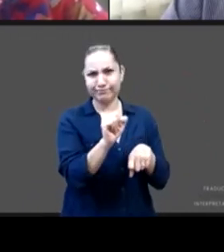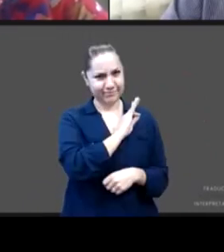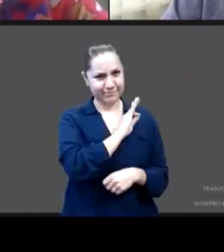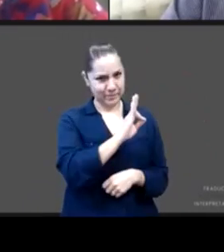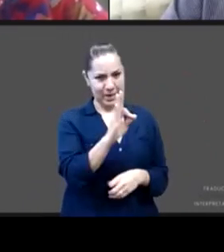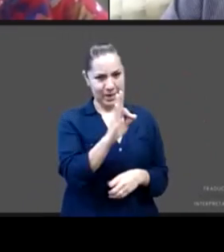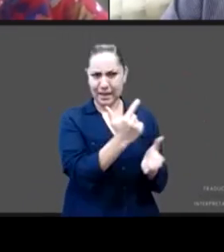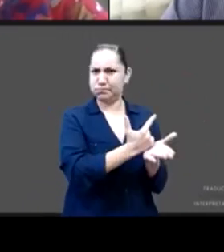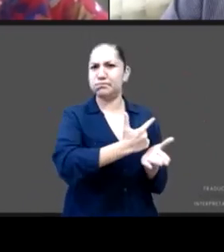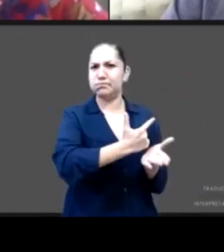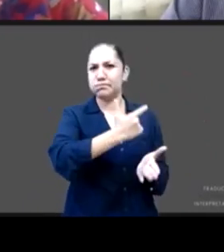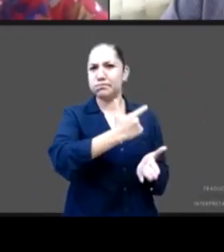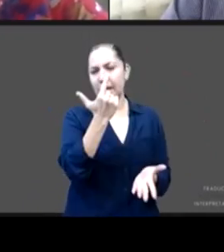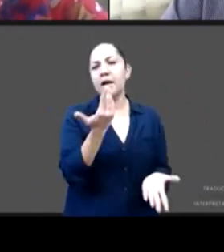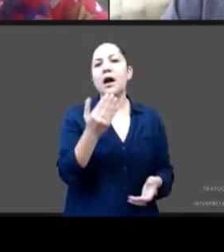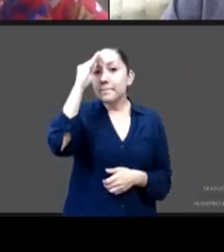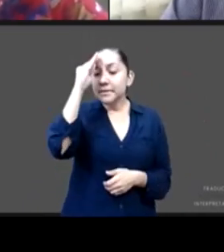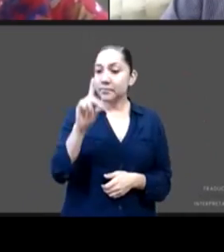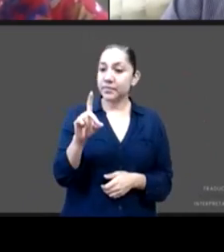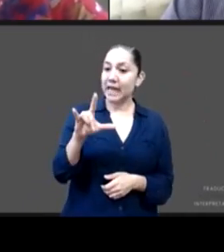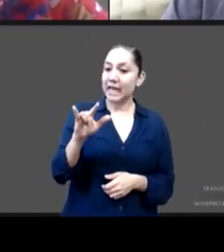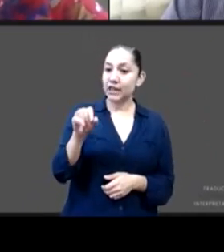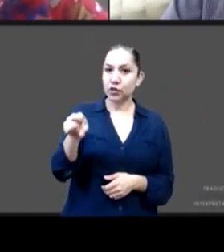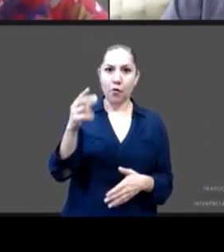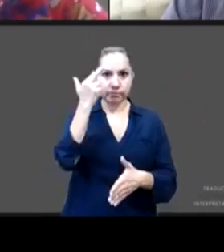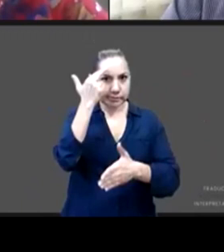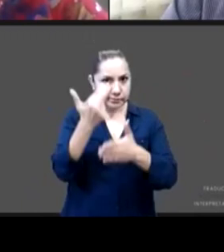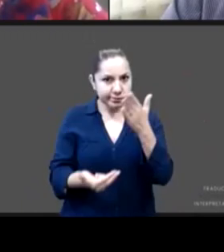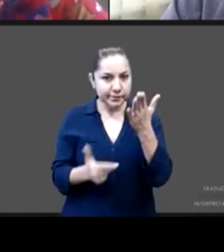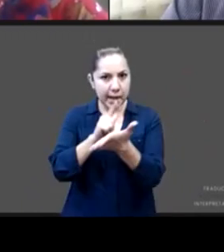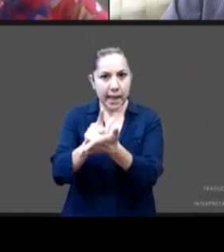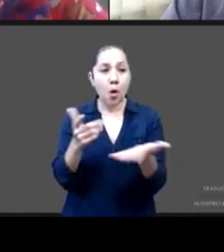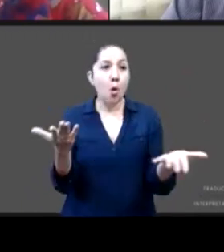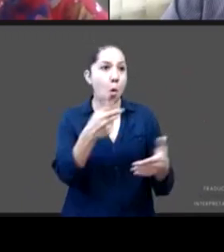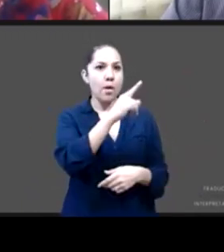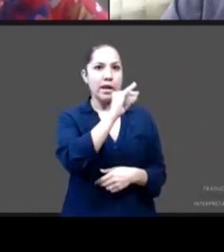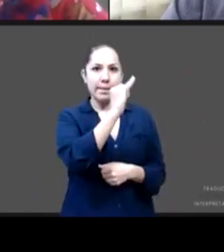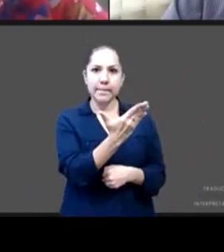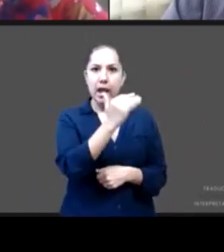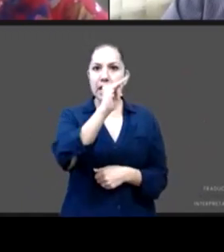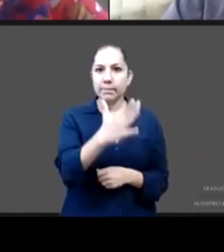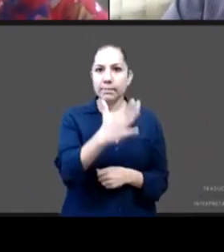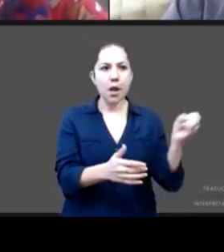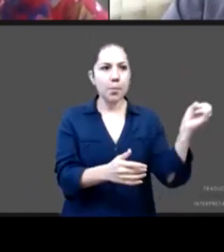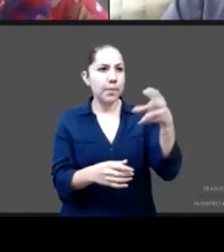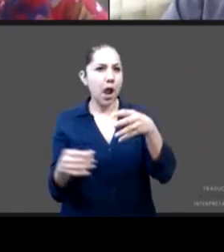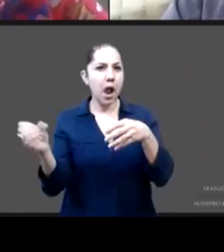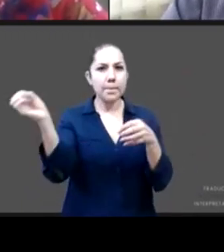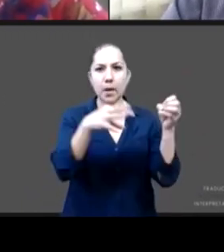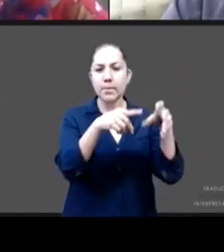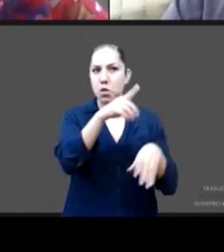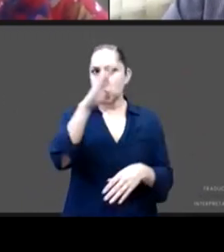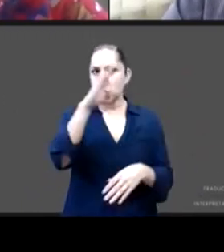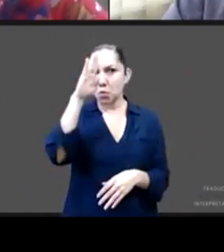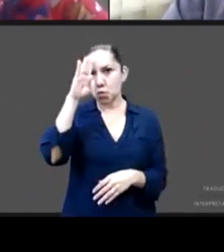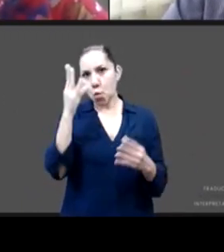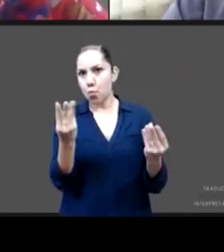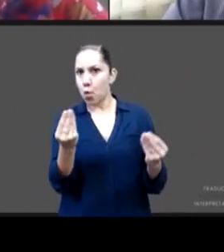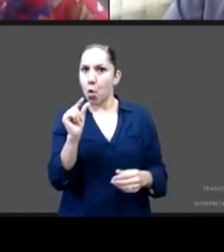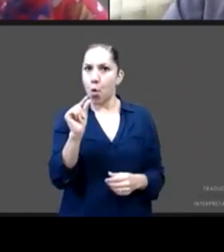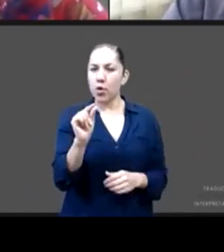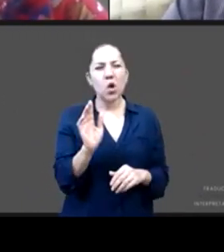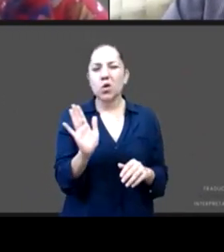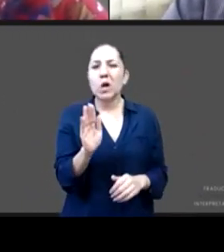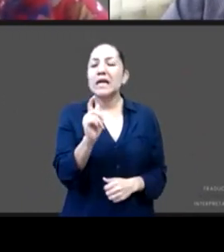mencionaron, o a las imágenes que se están compartiendo, sino al tamaño del riesgo. Primero, dar